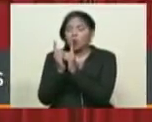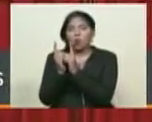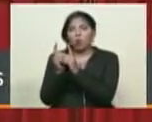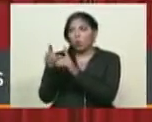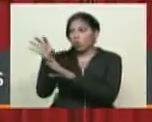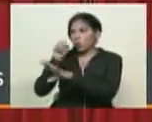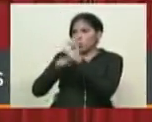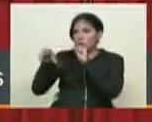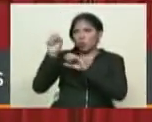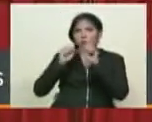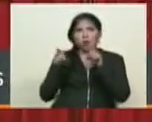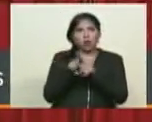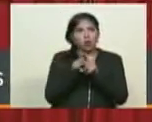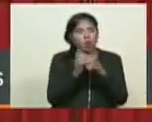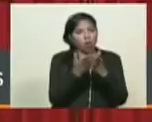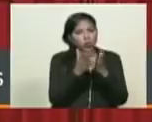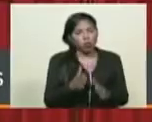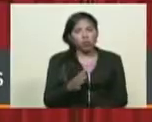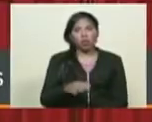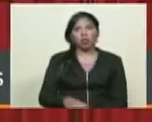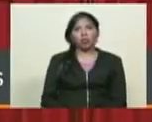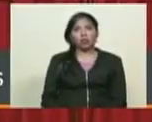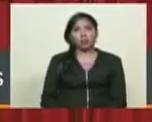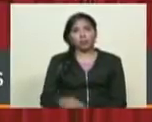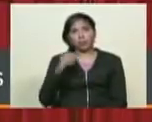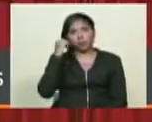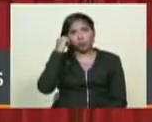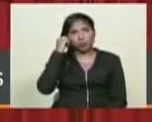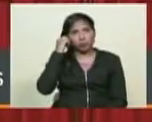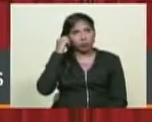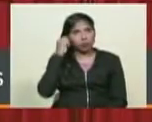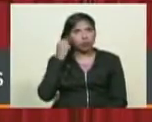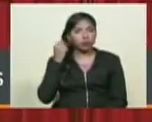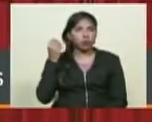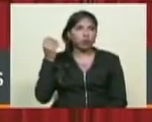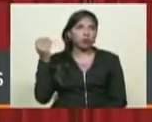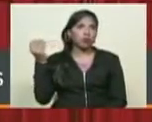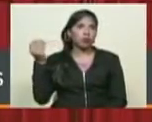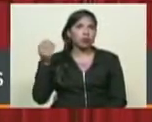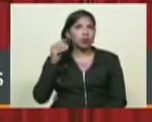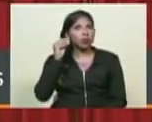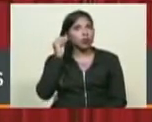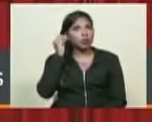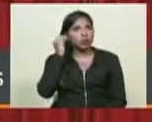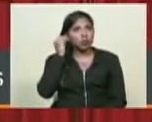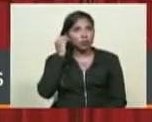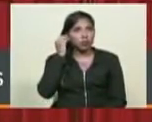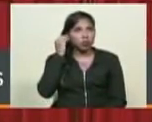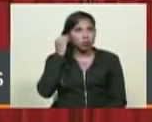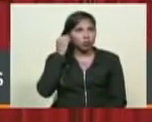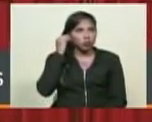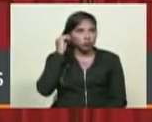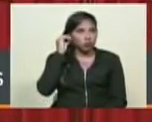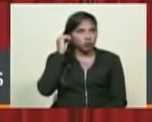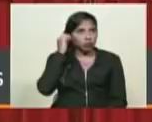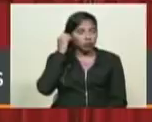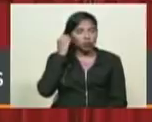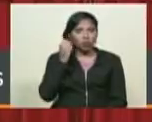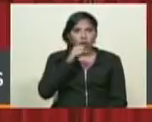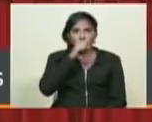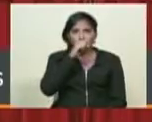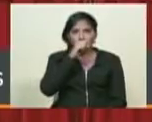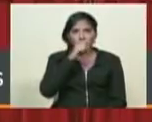extraordinaria alumna del comandante Hugo Chávez. Ay, ¿qué es lo que tienen en contra de Erika? Cuidado que sea machismo.